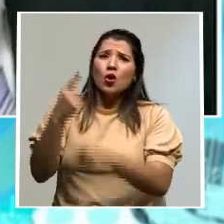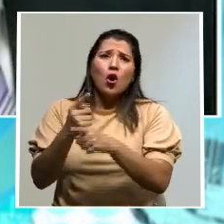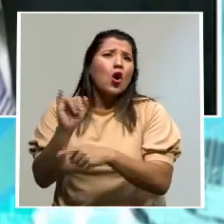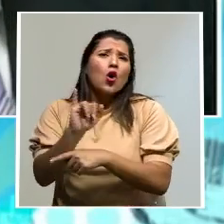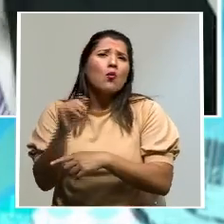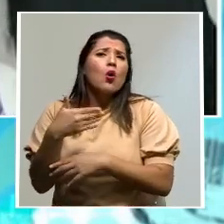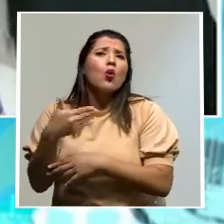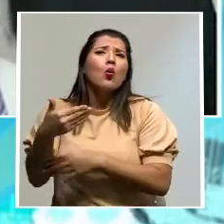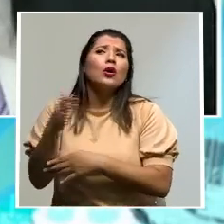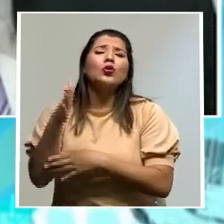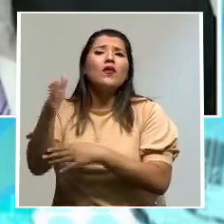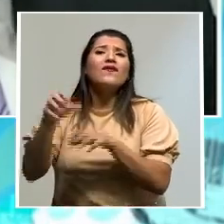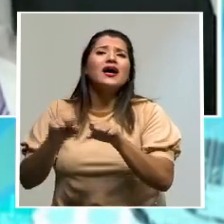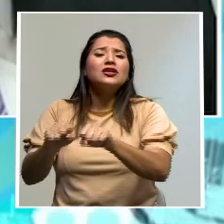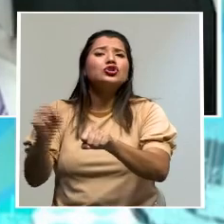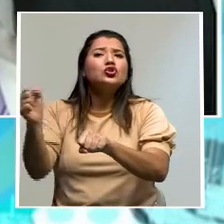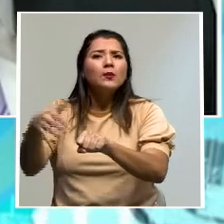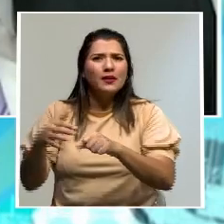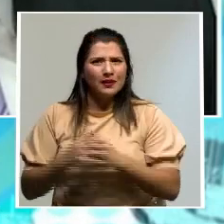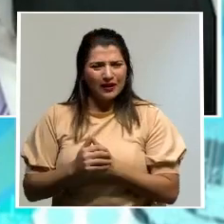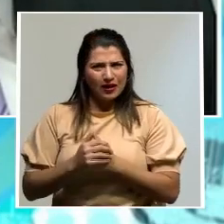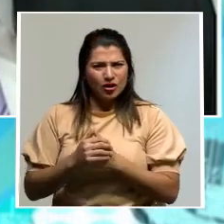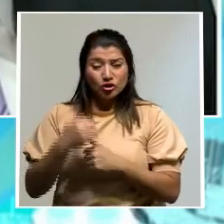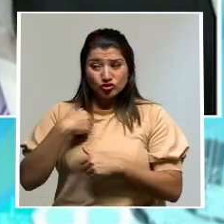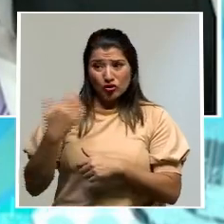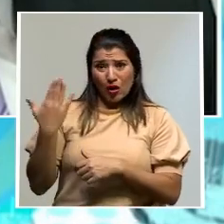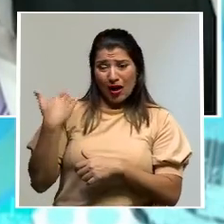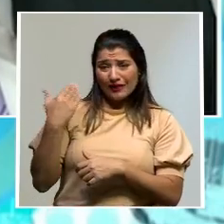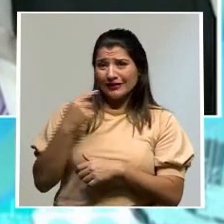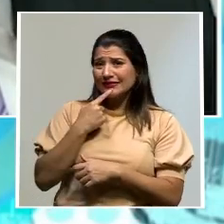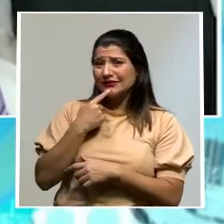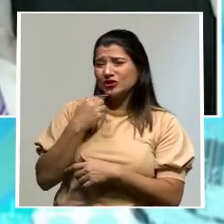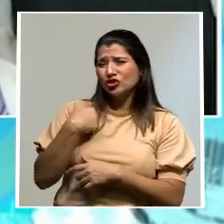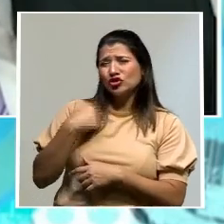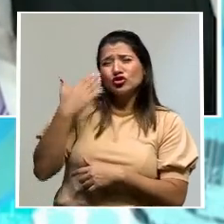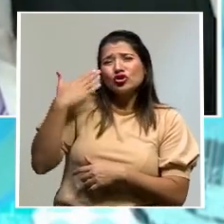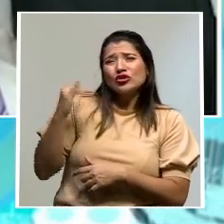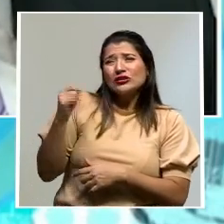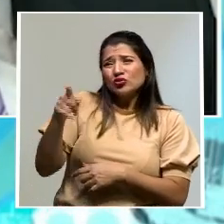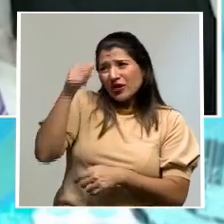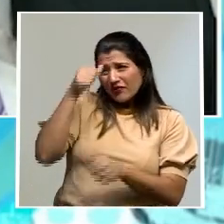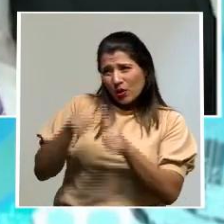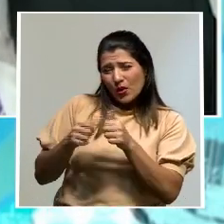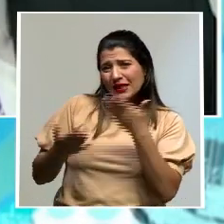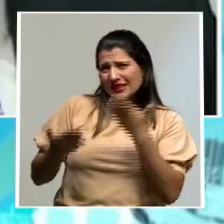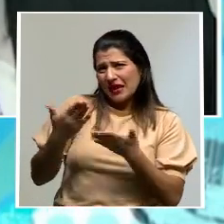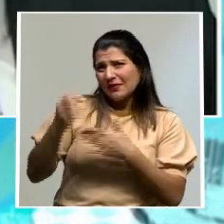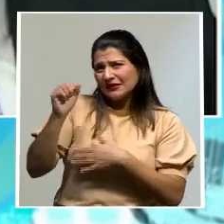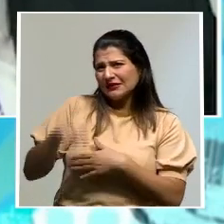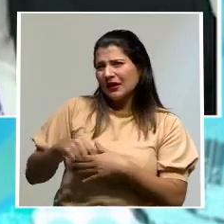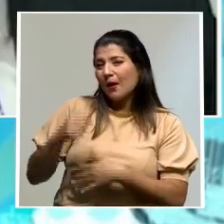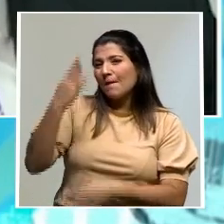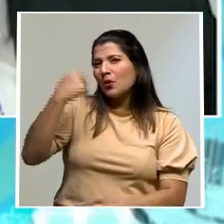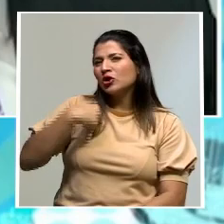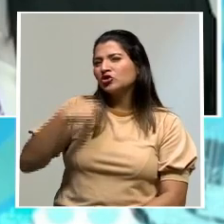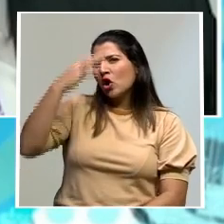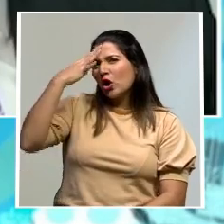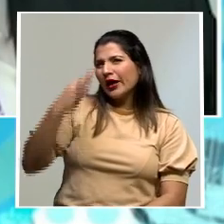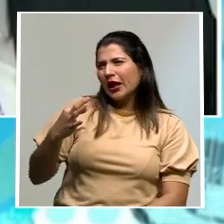va al supermercado. Inclusive hace unos días le comentaba yo no sé si hoy recordará, seguro que sí, porque me imagino que